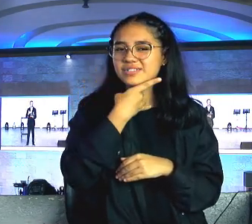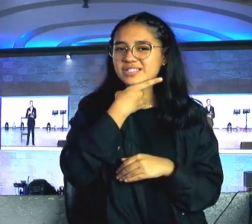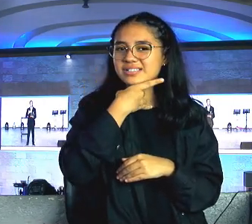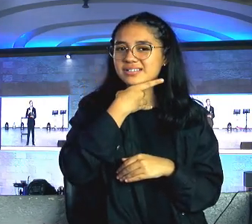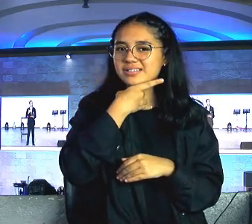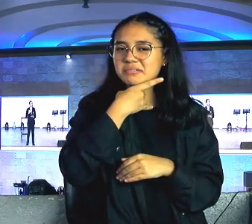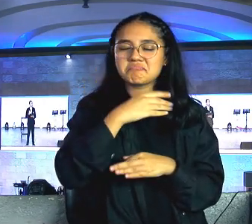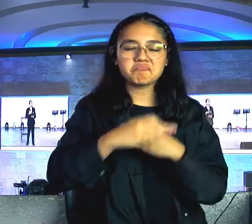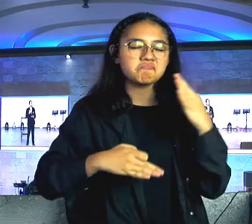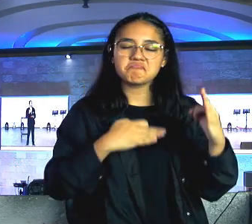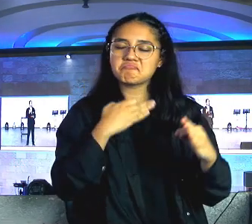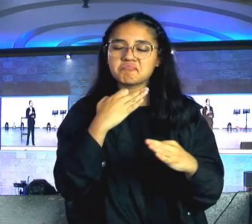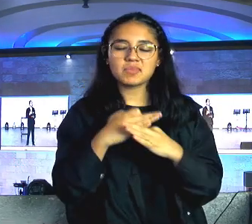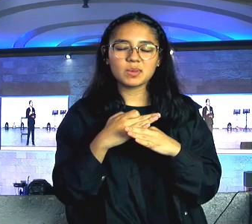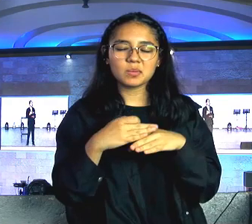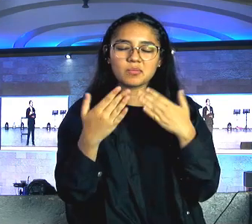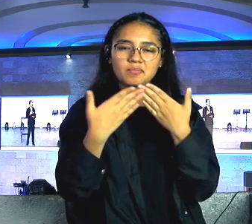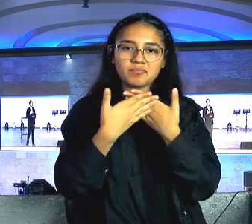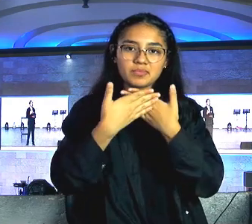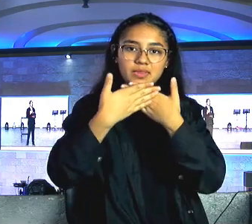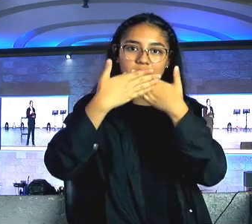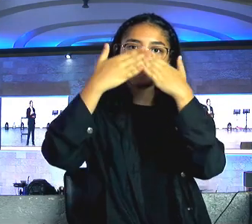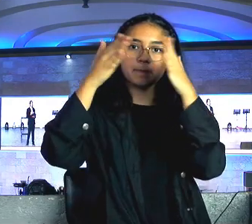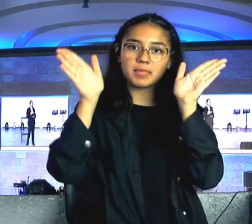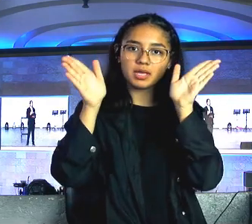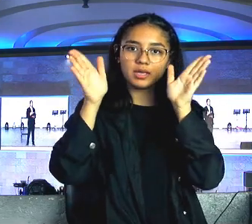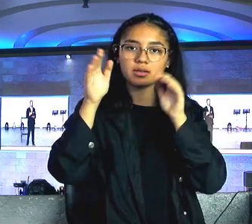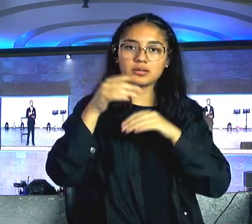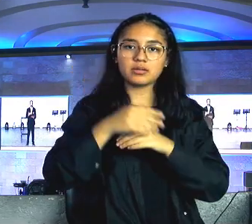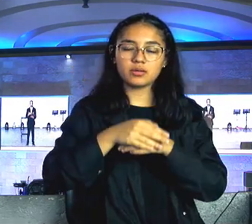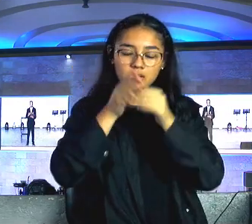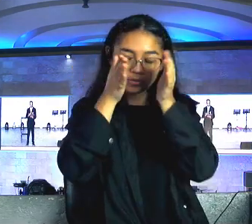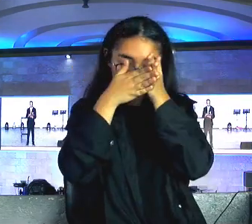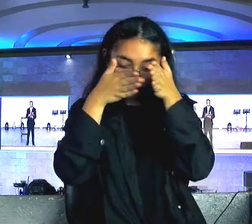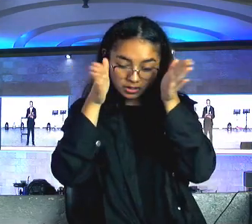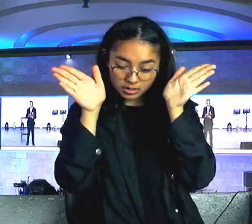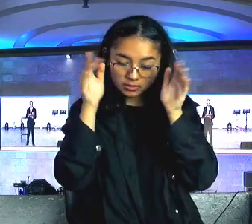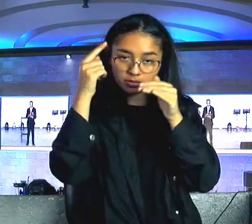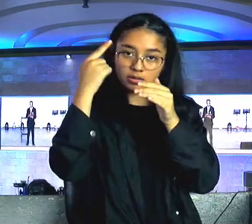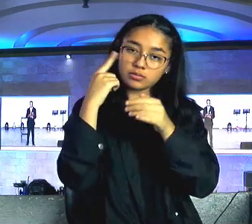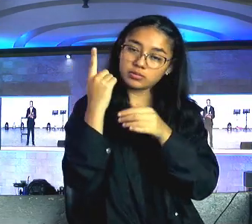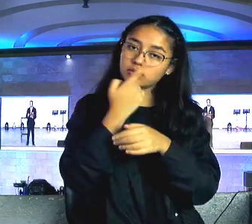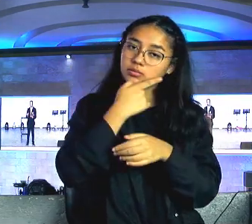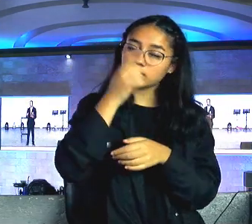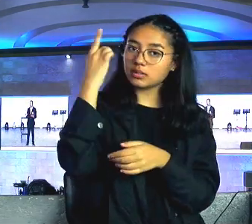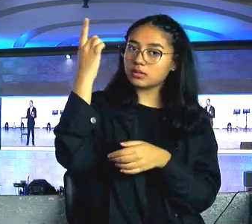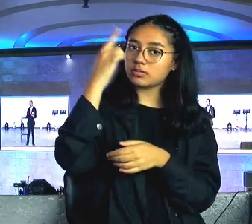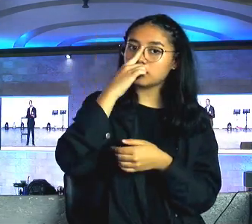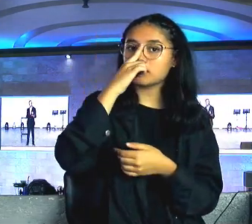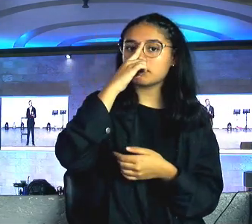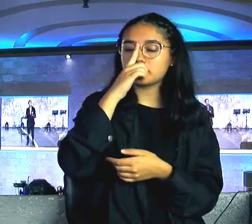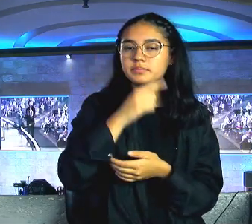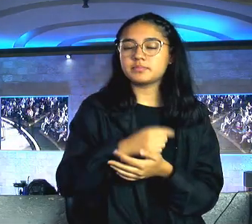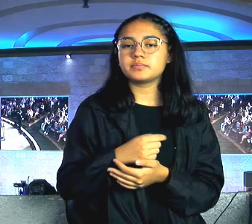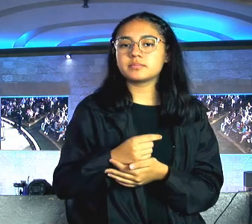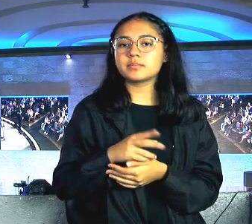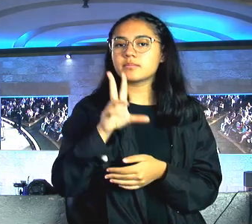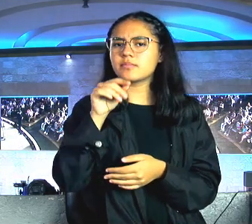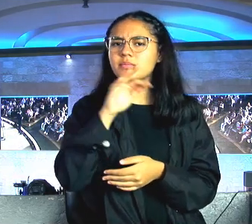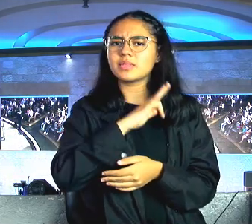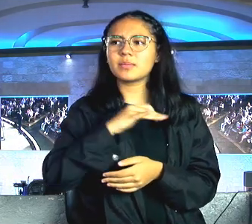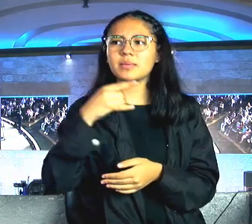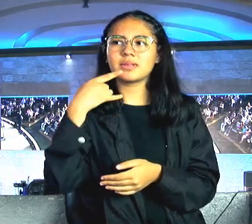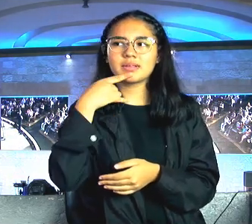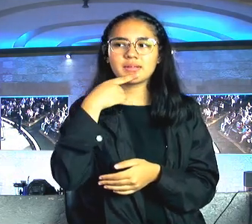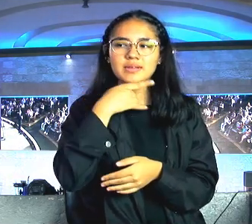todo está abierto a los ojos de Dios. Así que no puedes tú fingir y decir: bueno, entonces